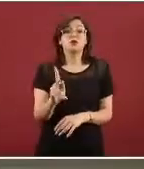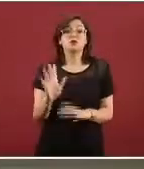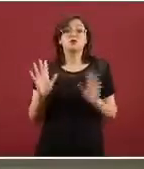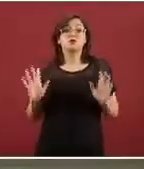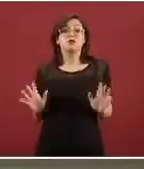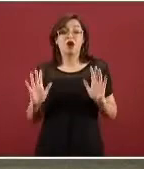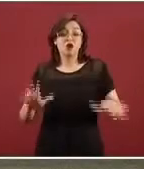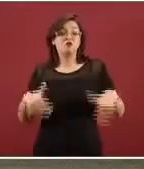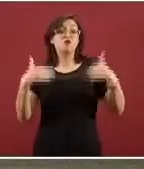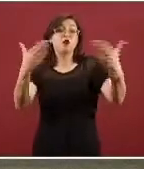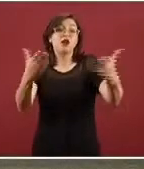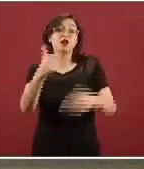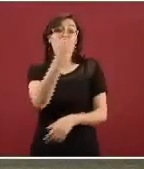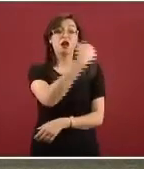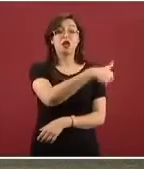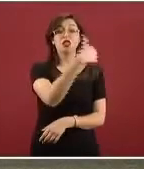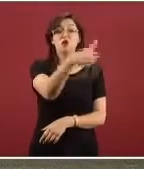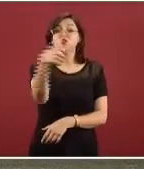nosotros.